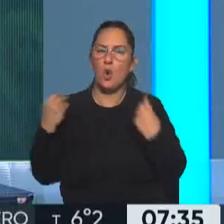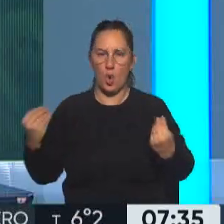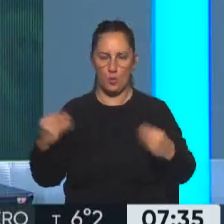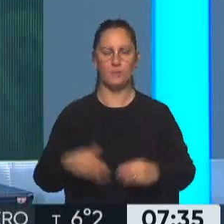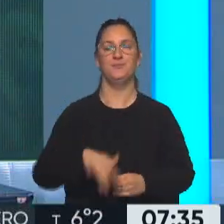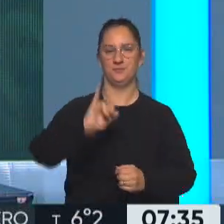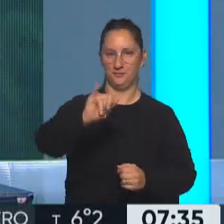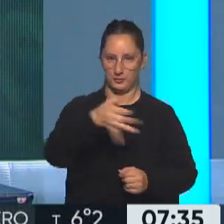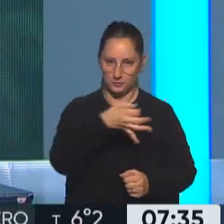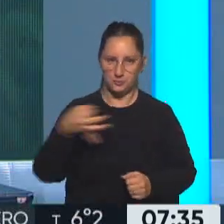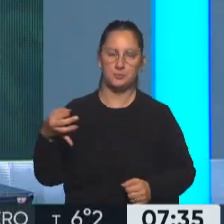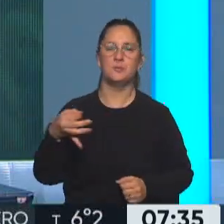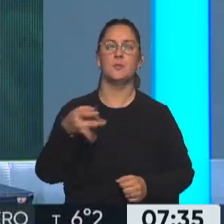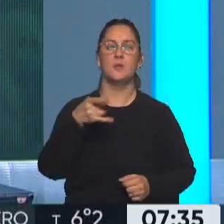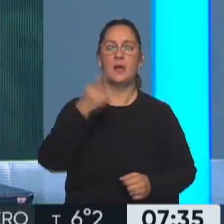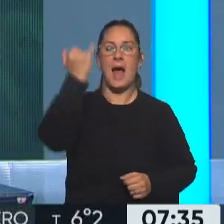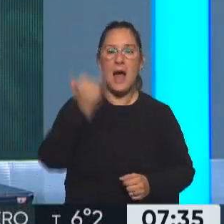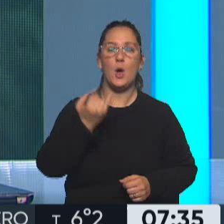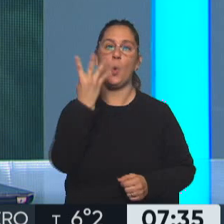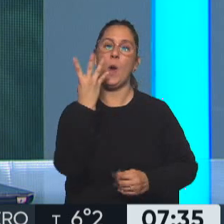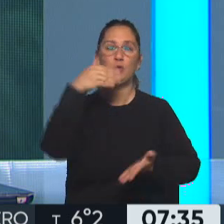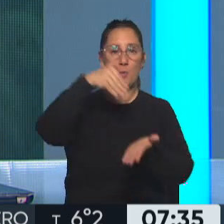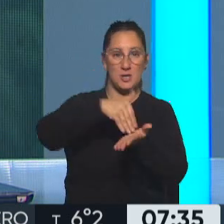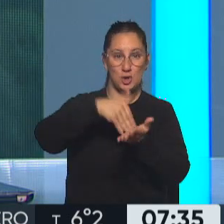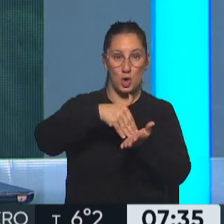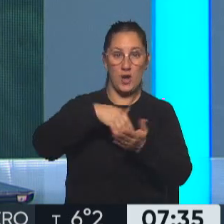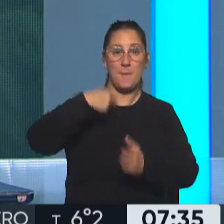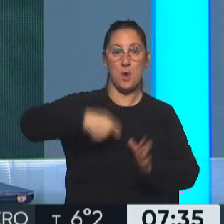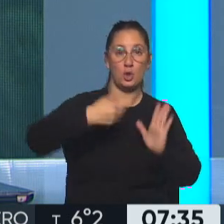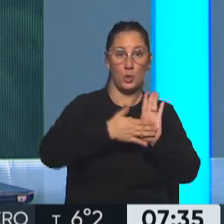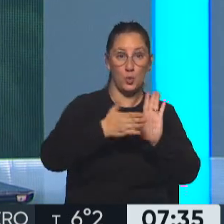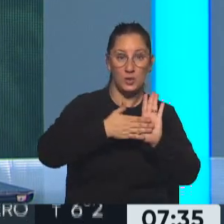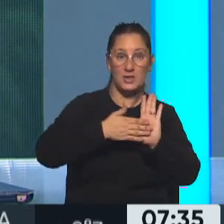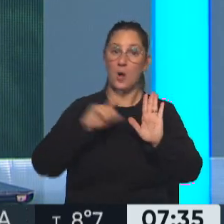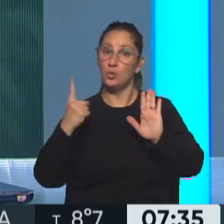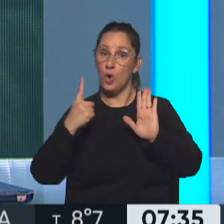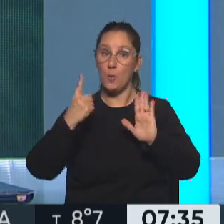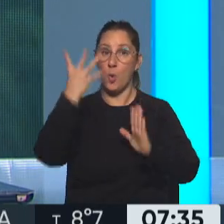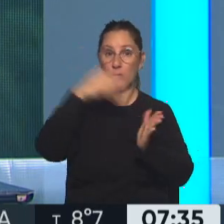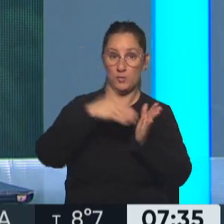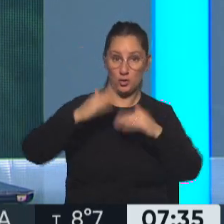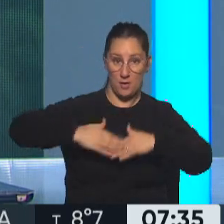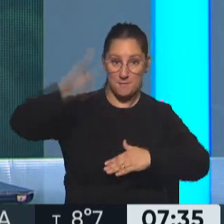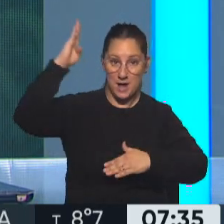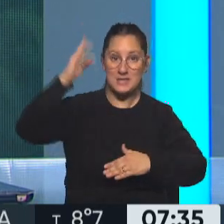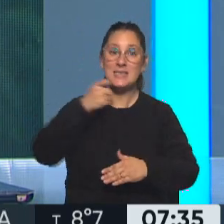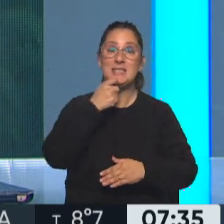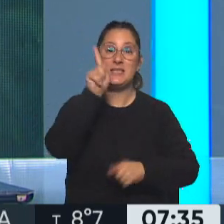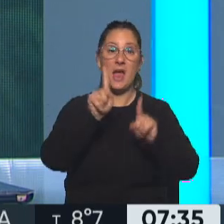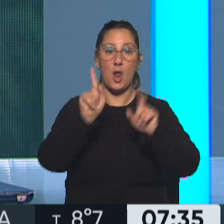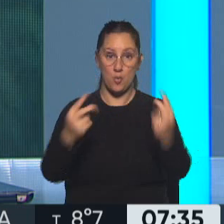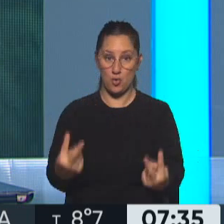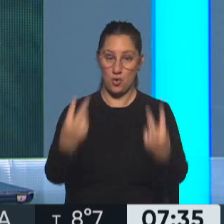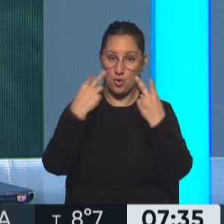Así es, sí, decíamos entonces que hay más de 4 millones de monotributistas y autónomos, así que si hay alguno del otro lado, le